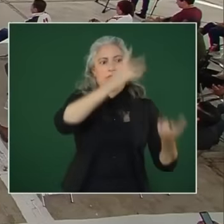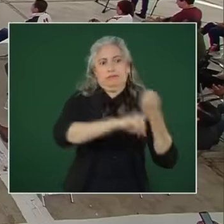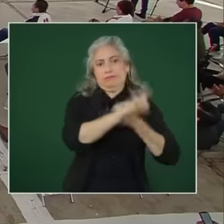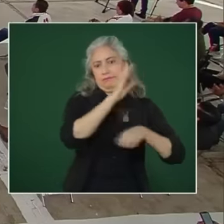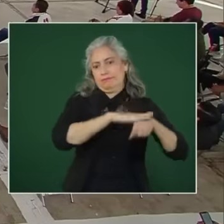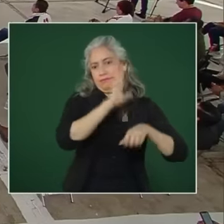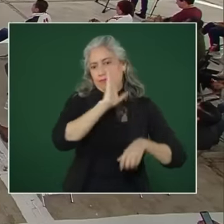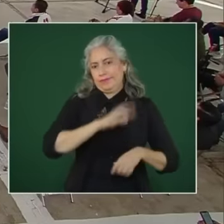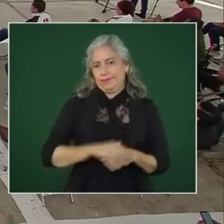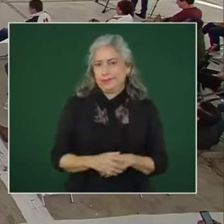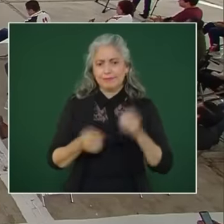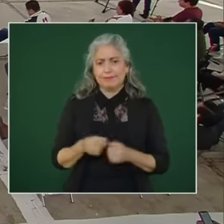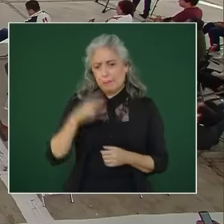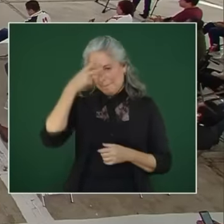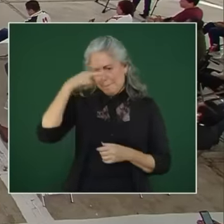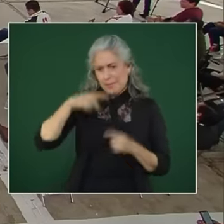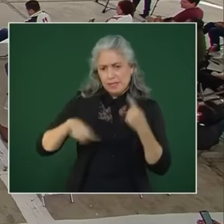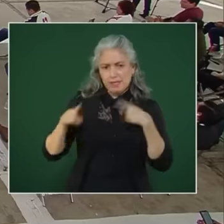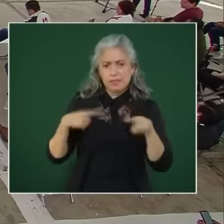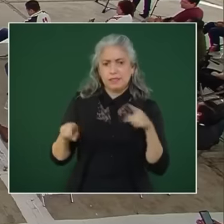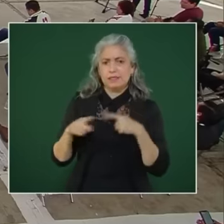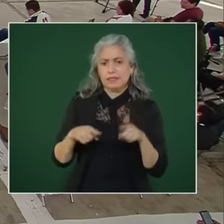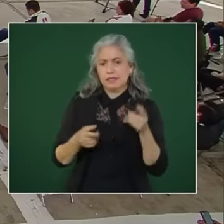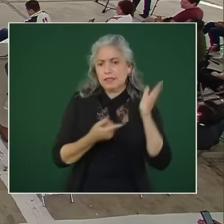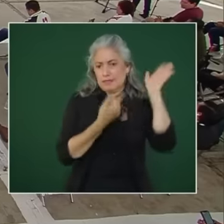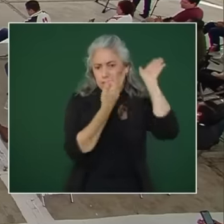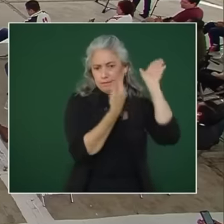lo que hicimos nosotros. Así estaba.